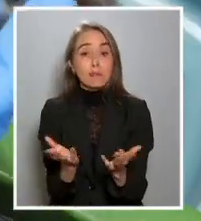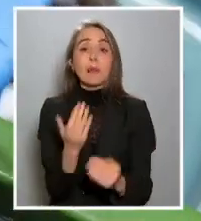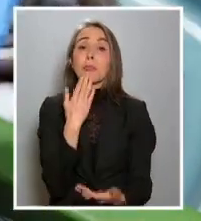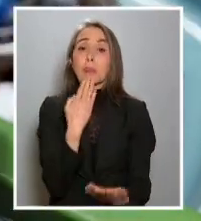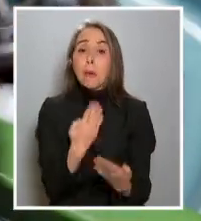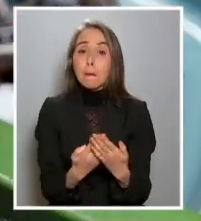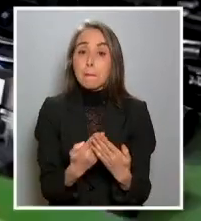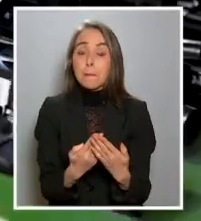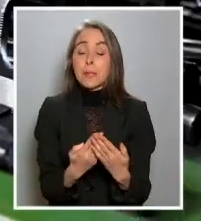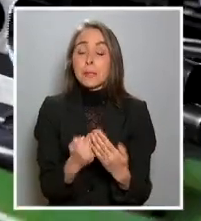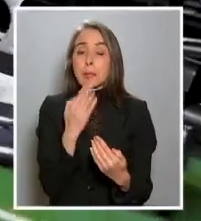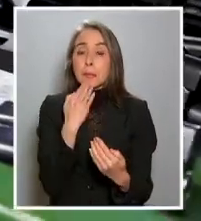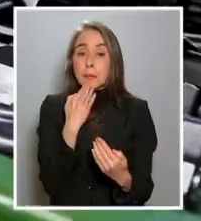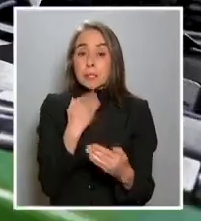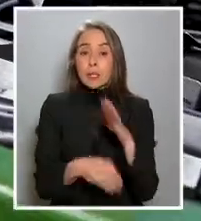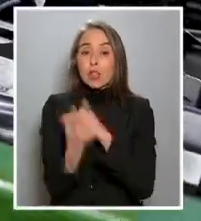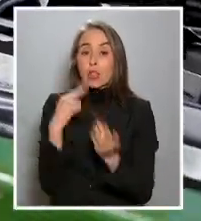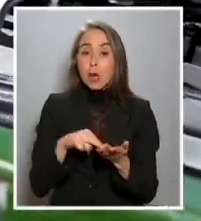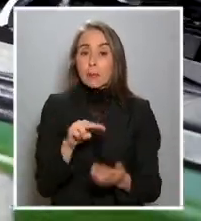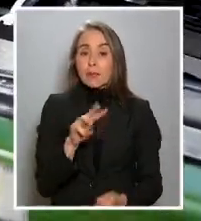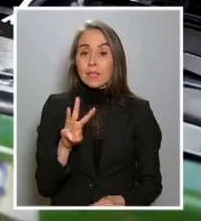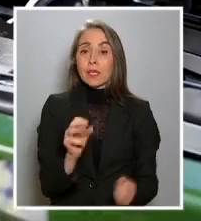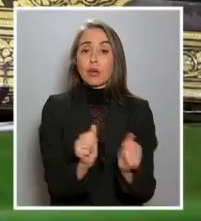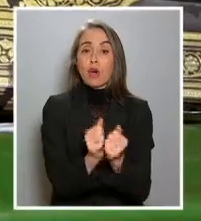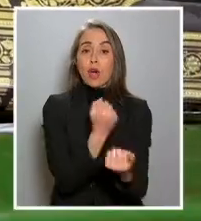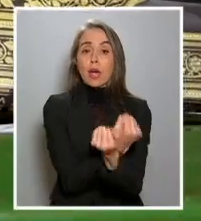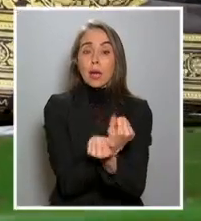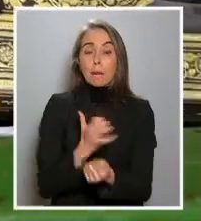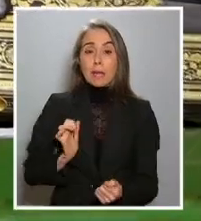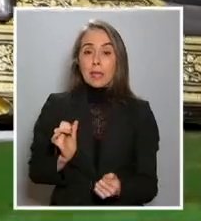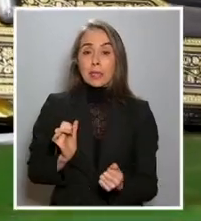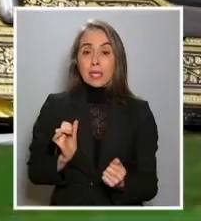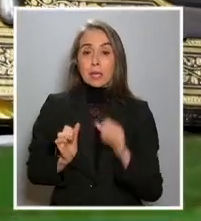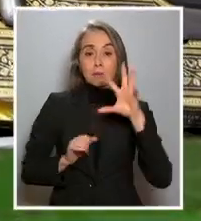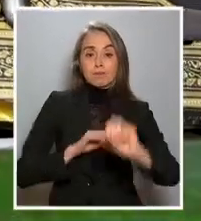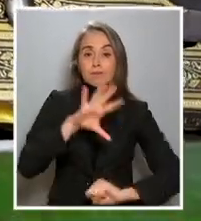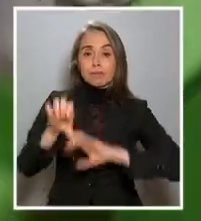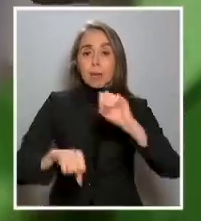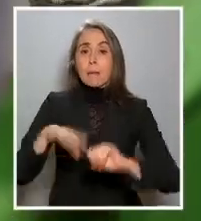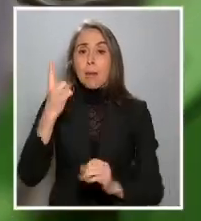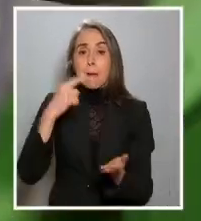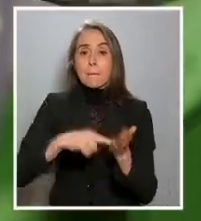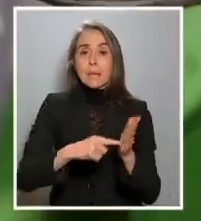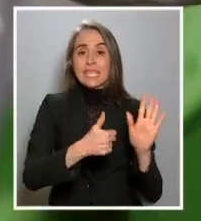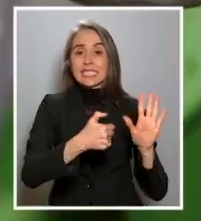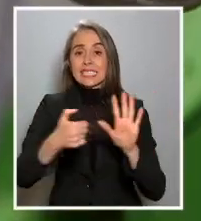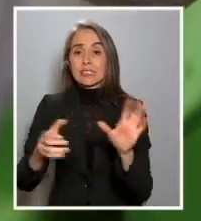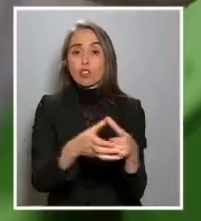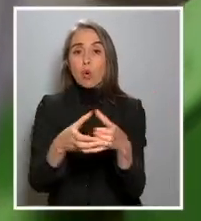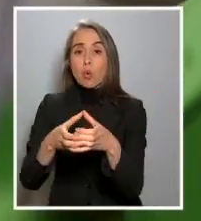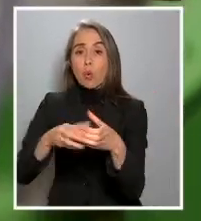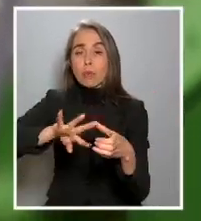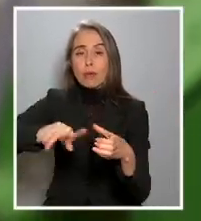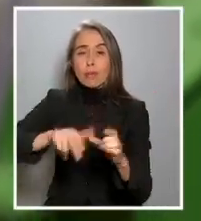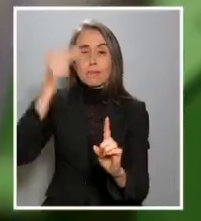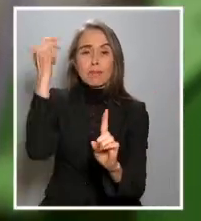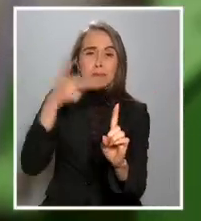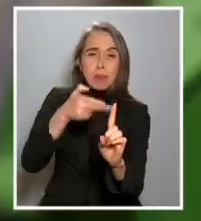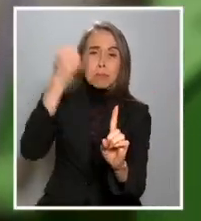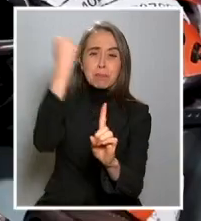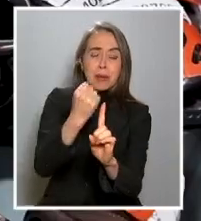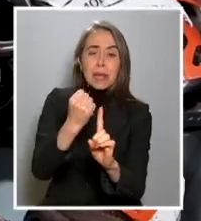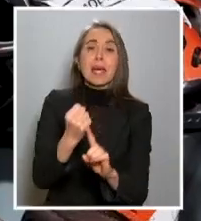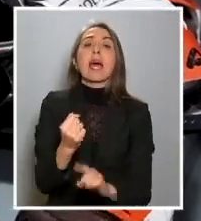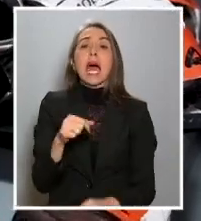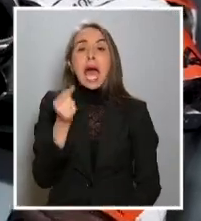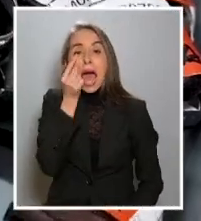También, en 2023, junto a Carabineros y la PDI, logramos desarticular más de 1.600 bandas criminales. Y a abril de